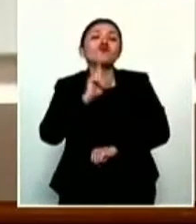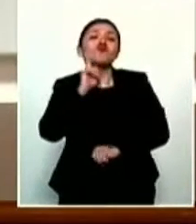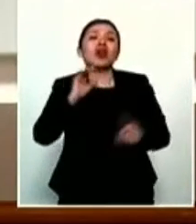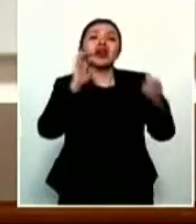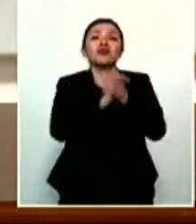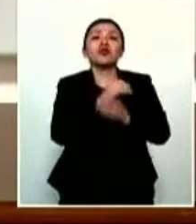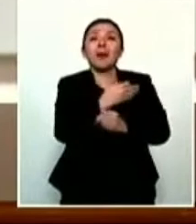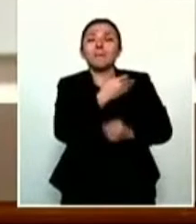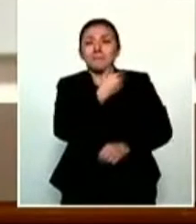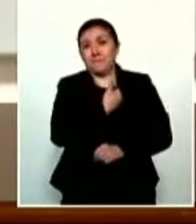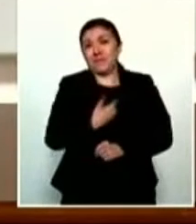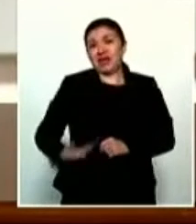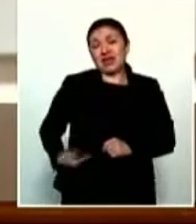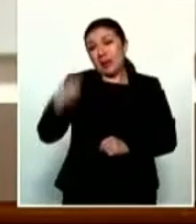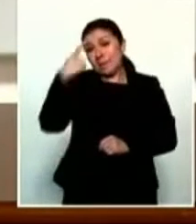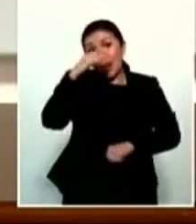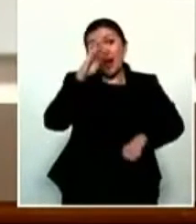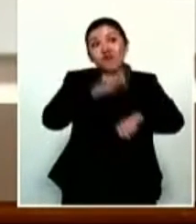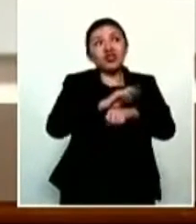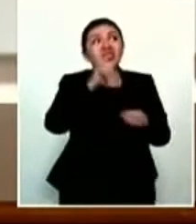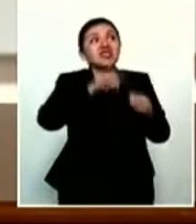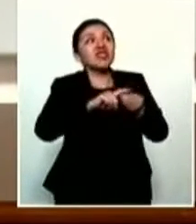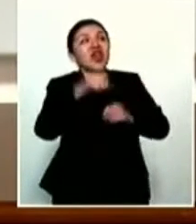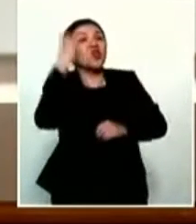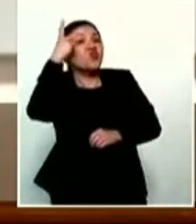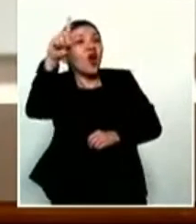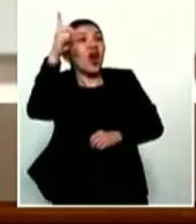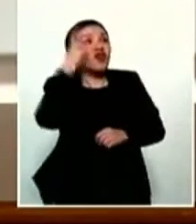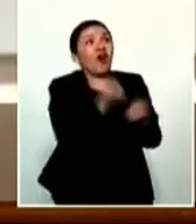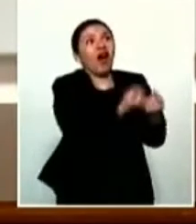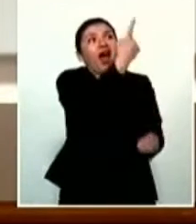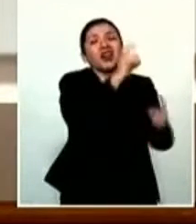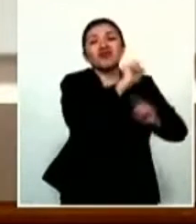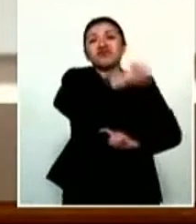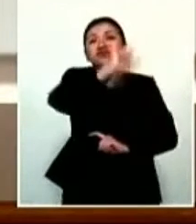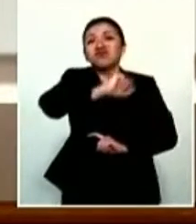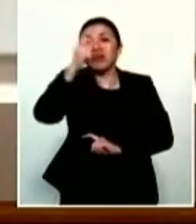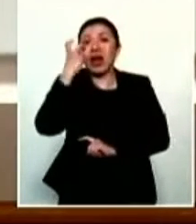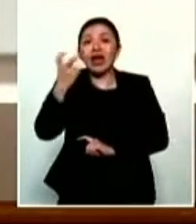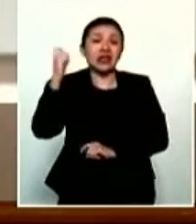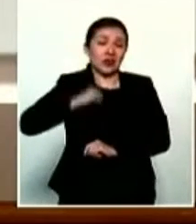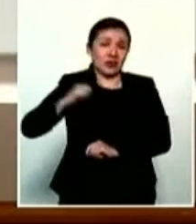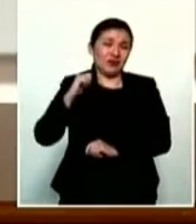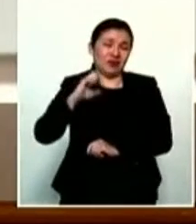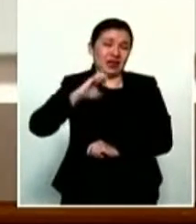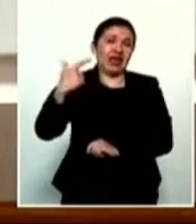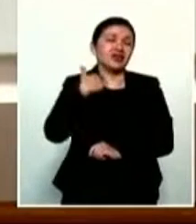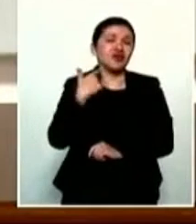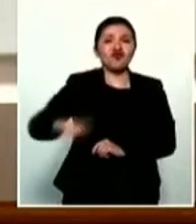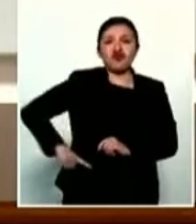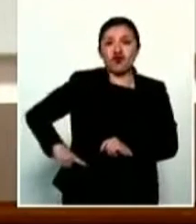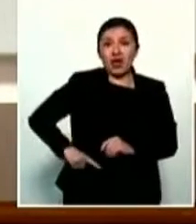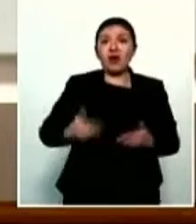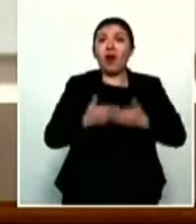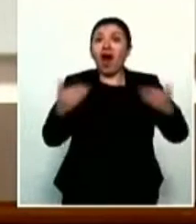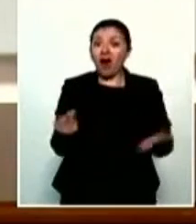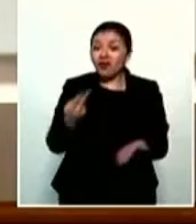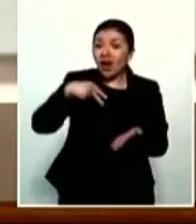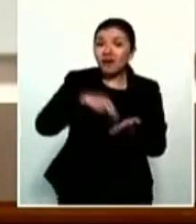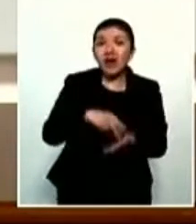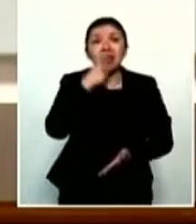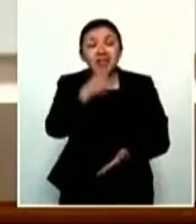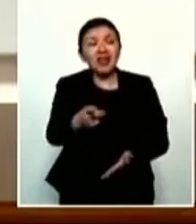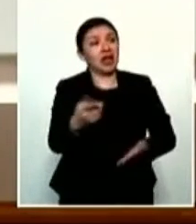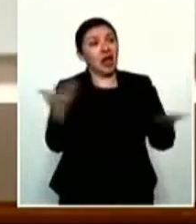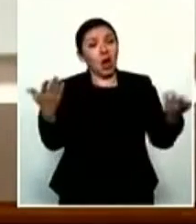presidente, para proteger a los altos funcionarios públicos de ese gobierno, que hoy viene a hablar de Estado de